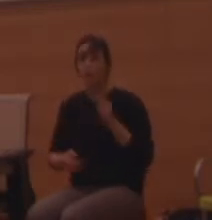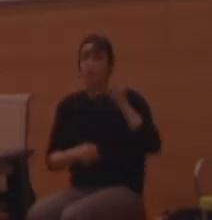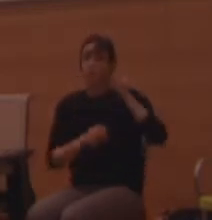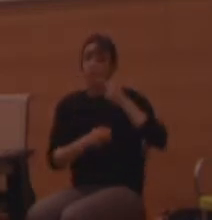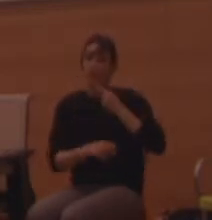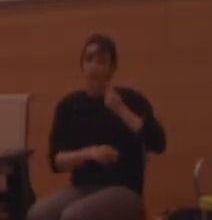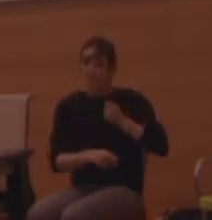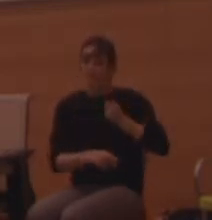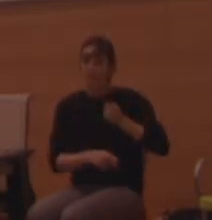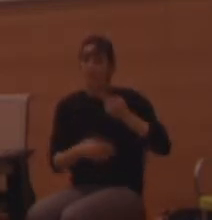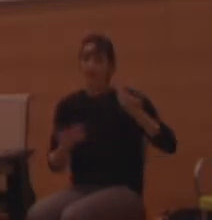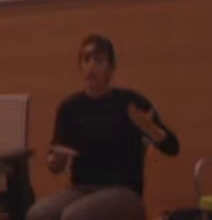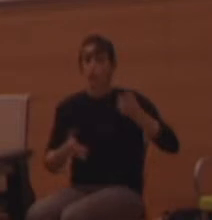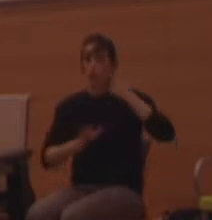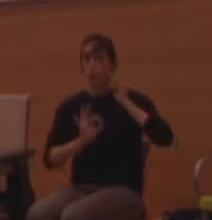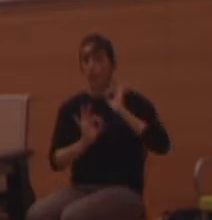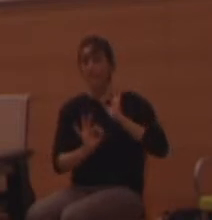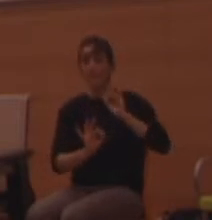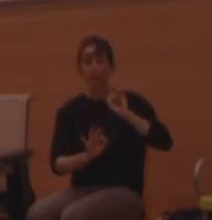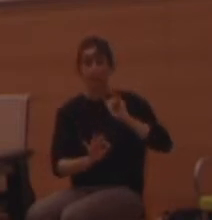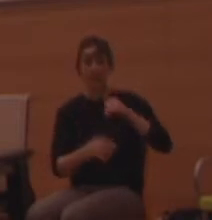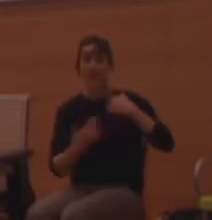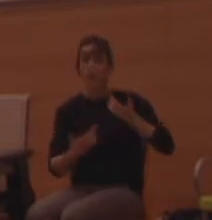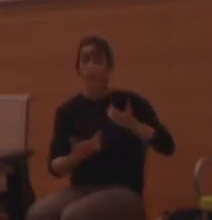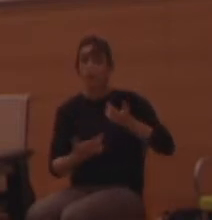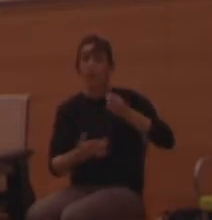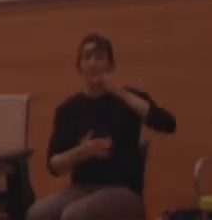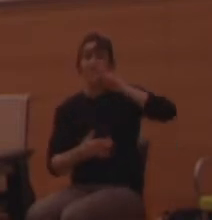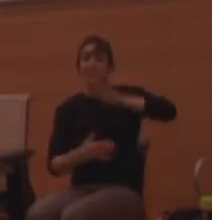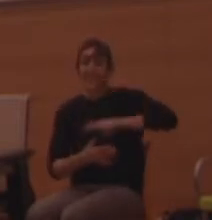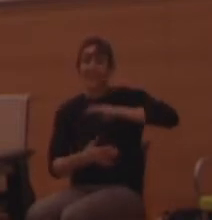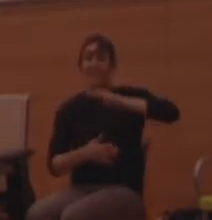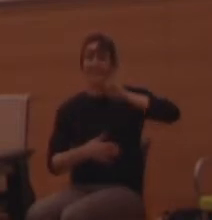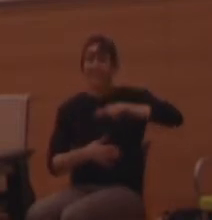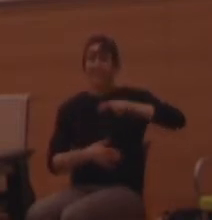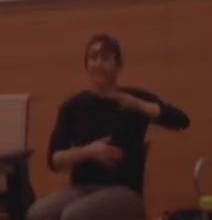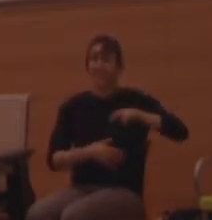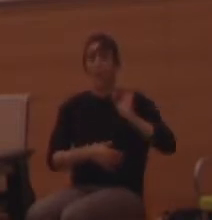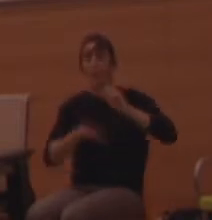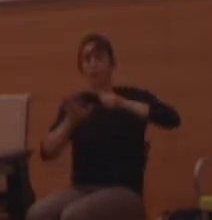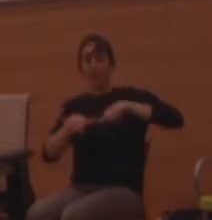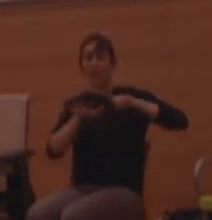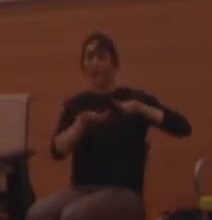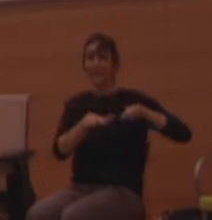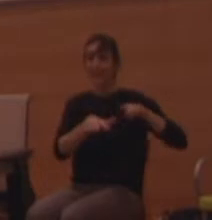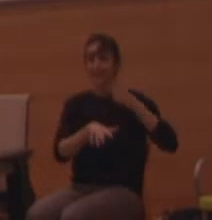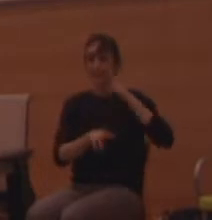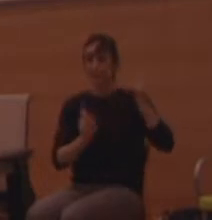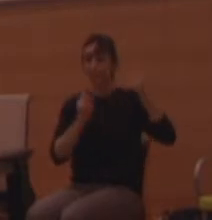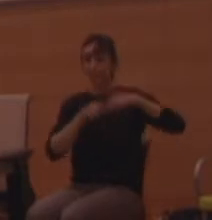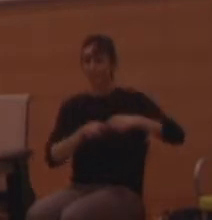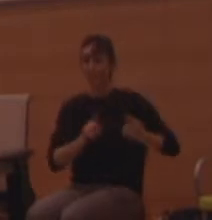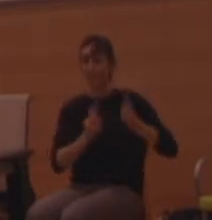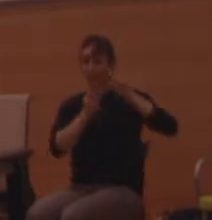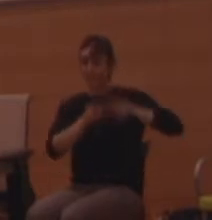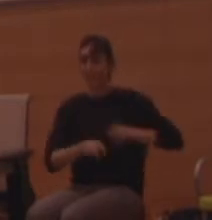que debido a su riesgo los vamos a ver cada 3 o 6 meses. Cuando estamos ante un paciente